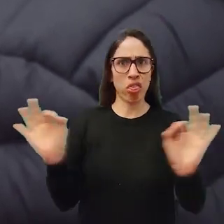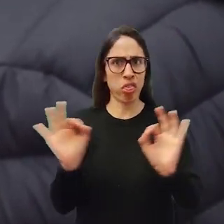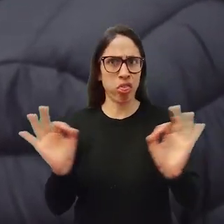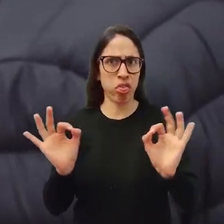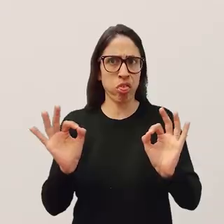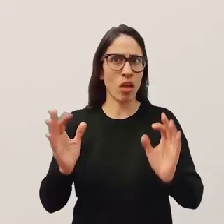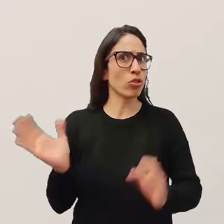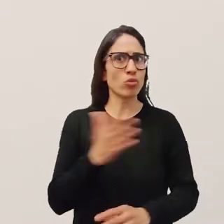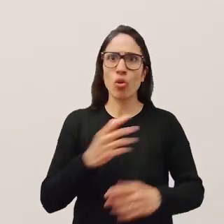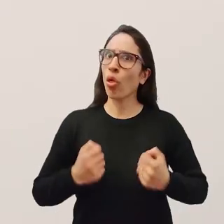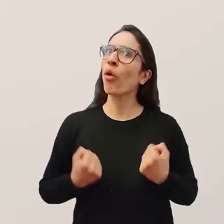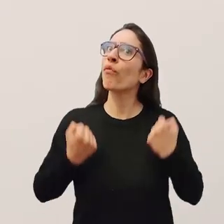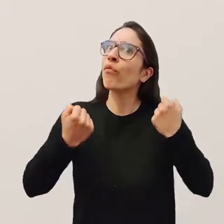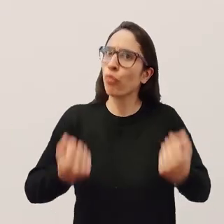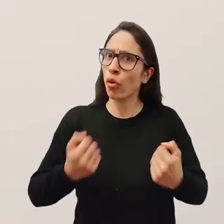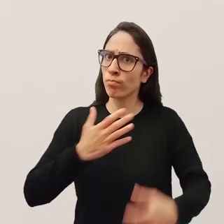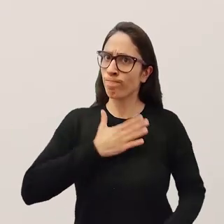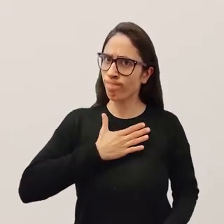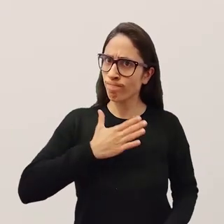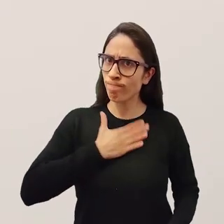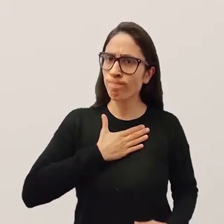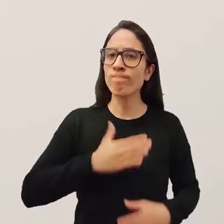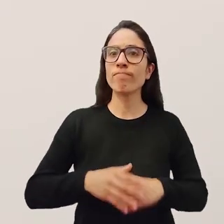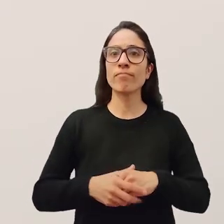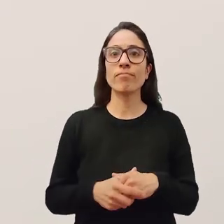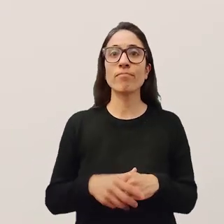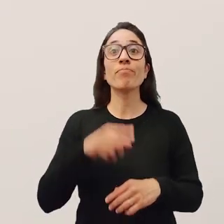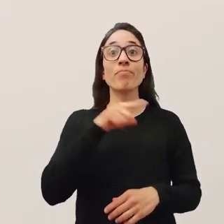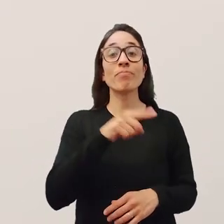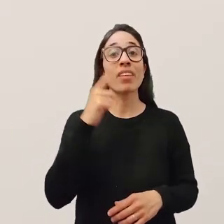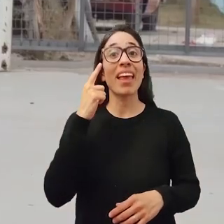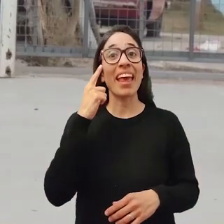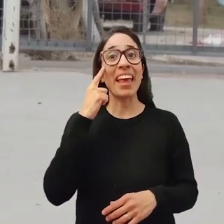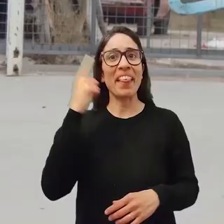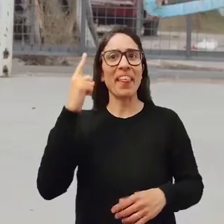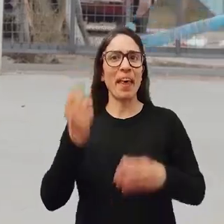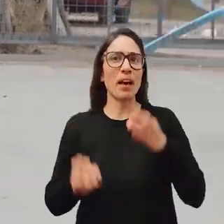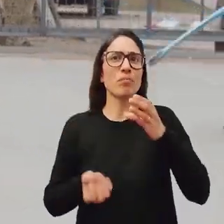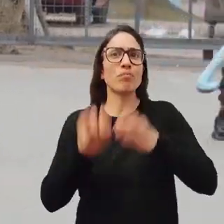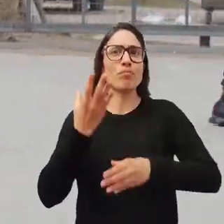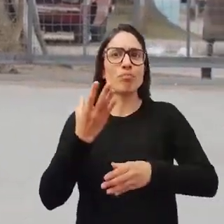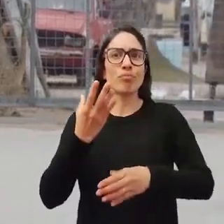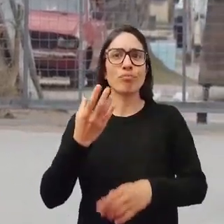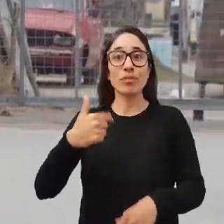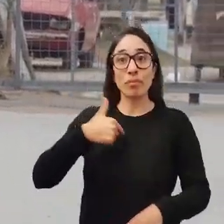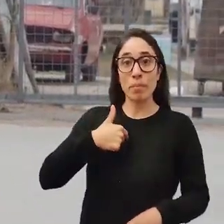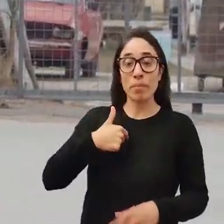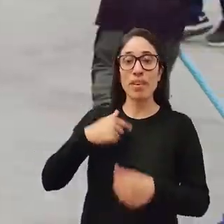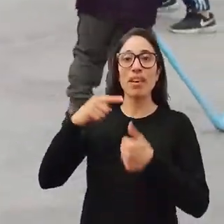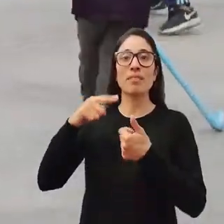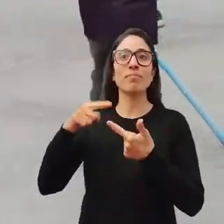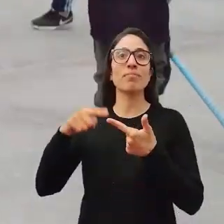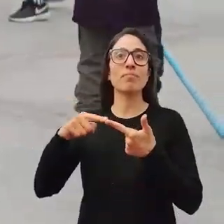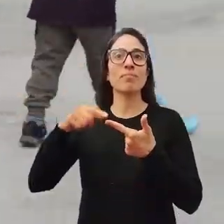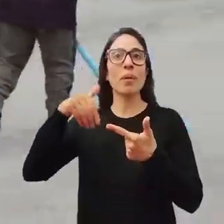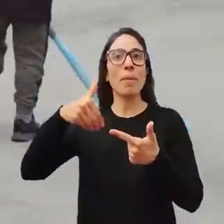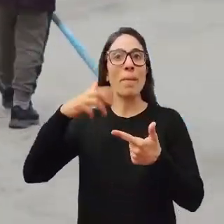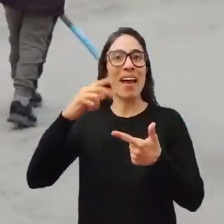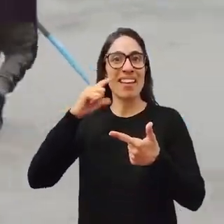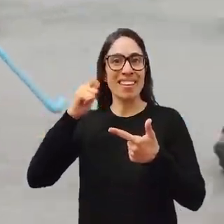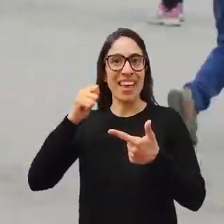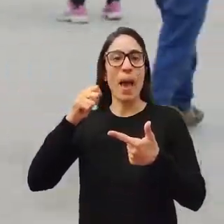La idea fue de María Paz Rodríguez en ese y mía, las dos somos las co-creadoras y